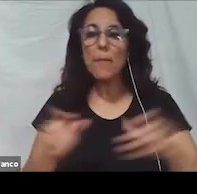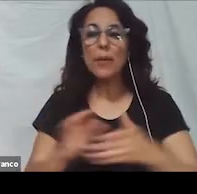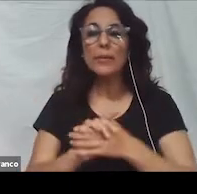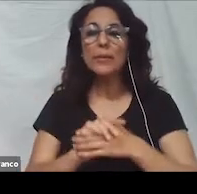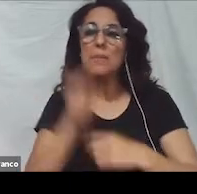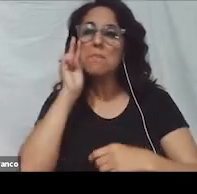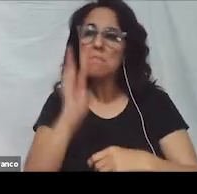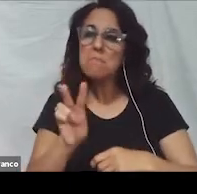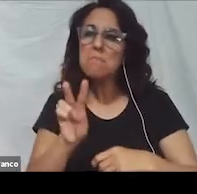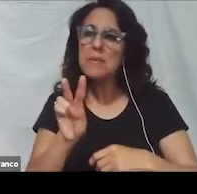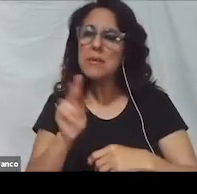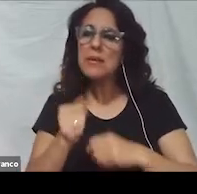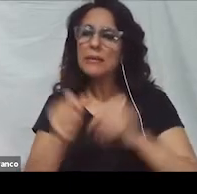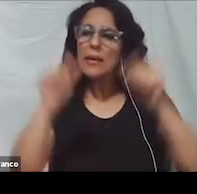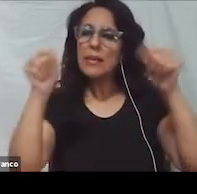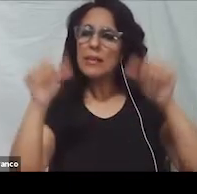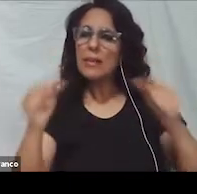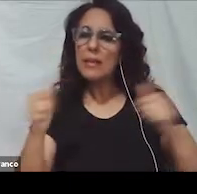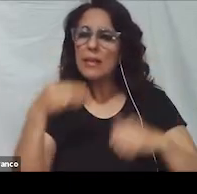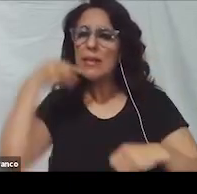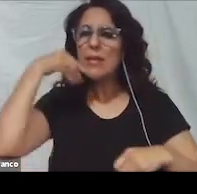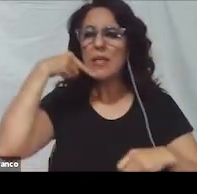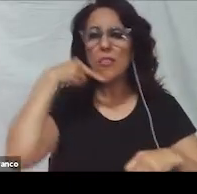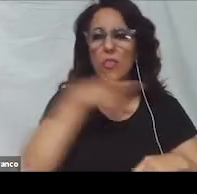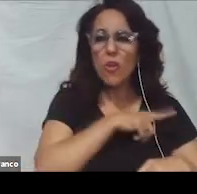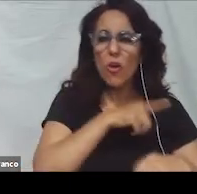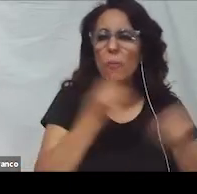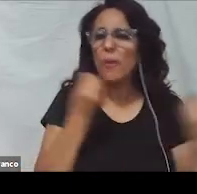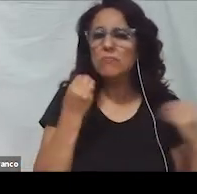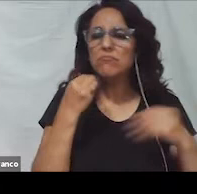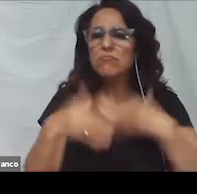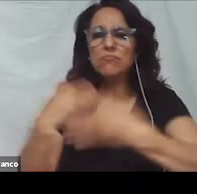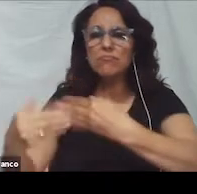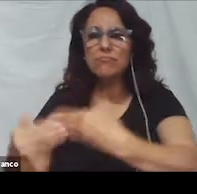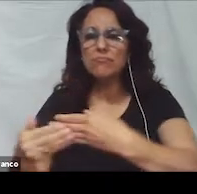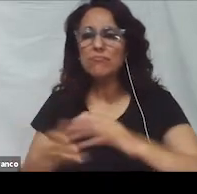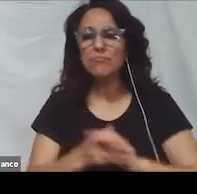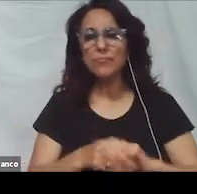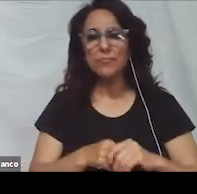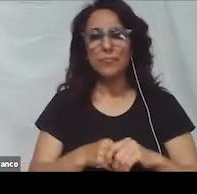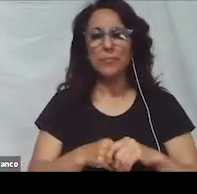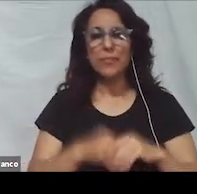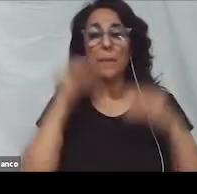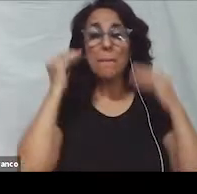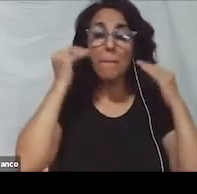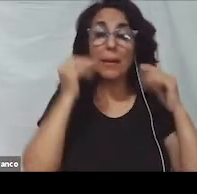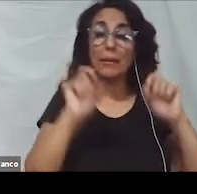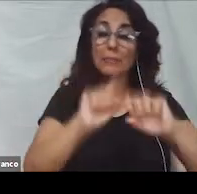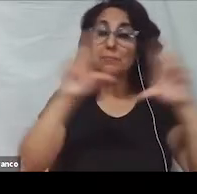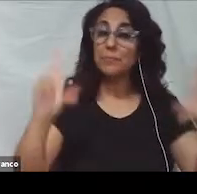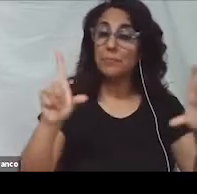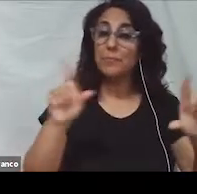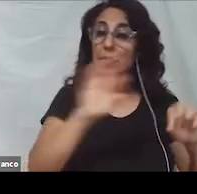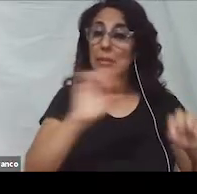miran esta etiqueta para saber qué tipo de idioma va a utilizar. Ustedes imagínense que en el lector de